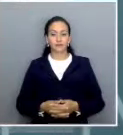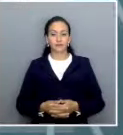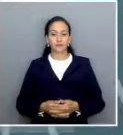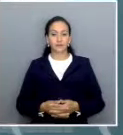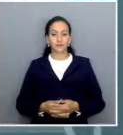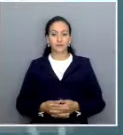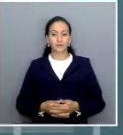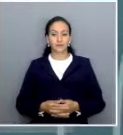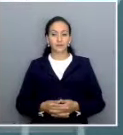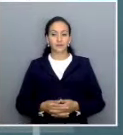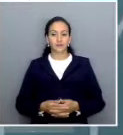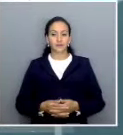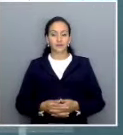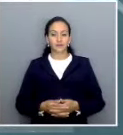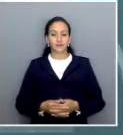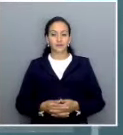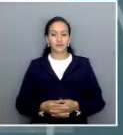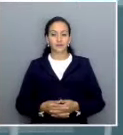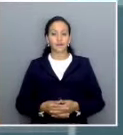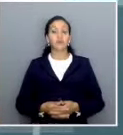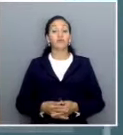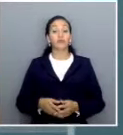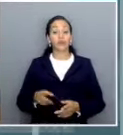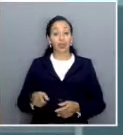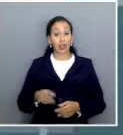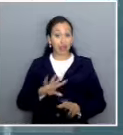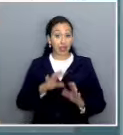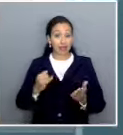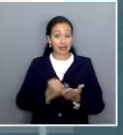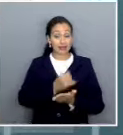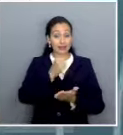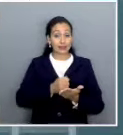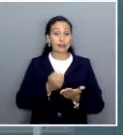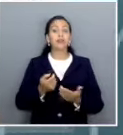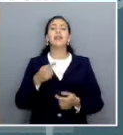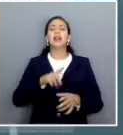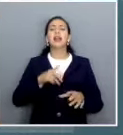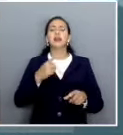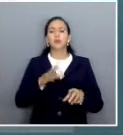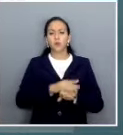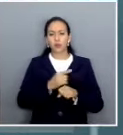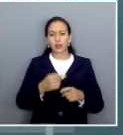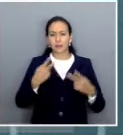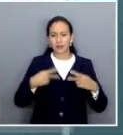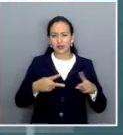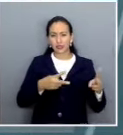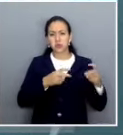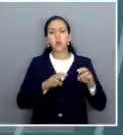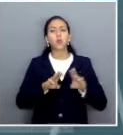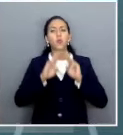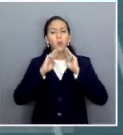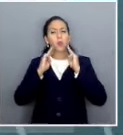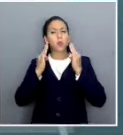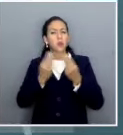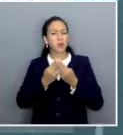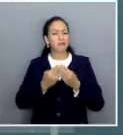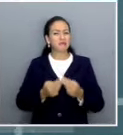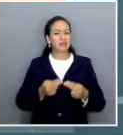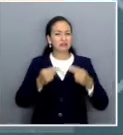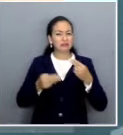Una jueza federal dictó la primera sentencia condenatoria por los delitos de delincuencia organizada y operaciones con recursos de